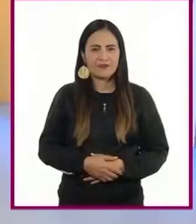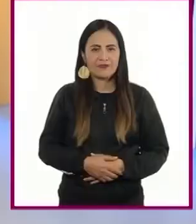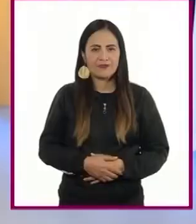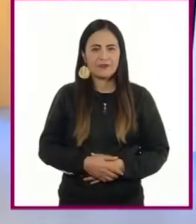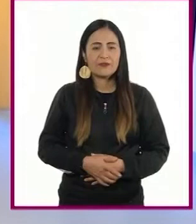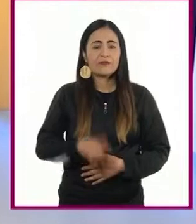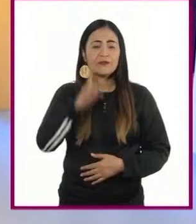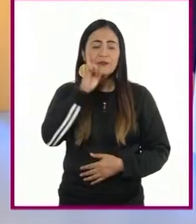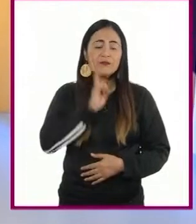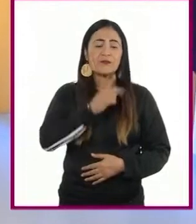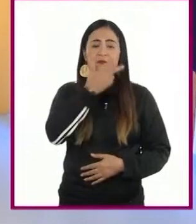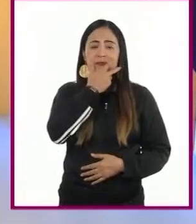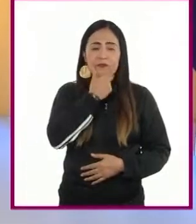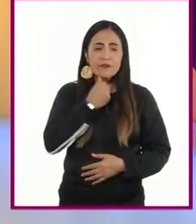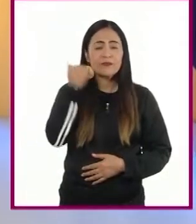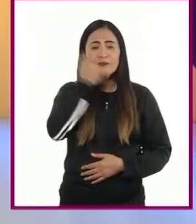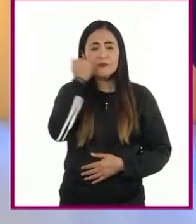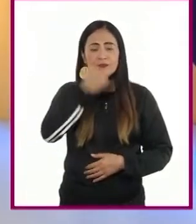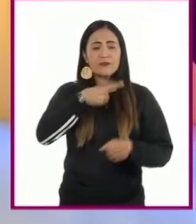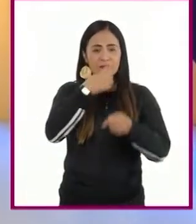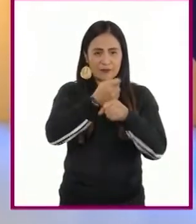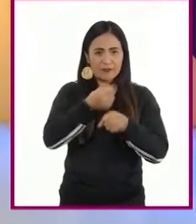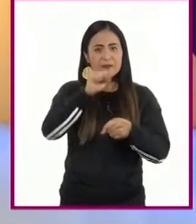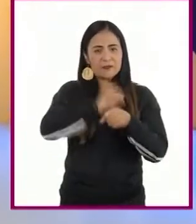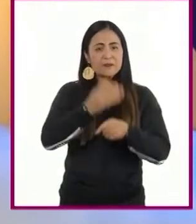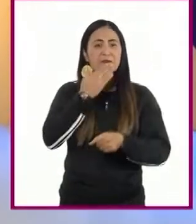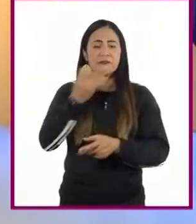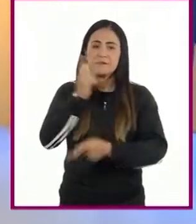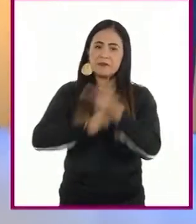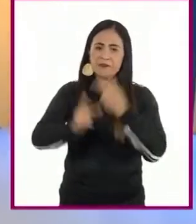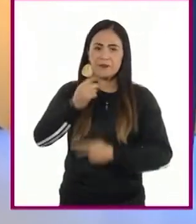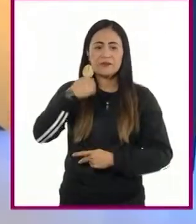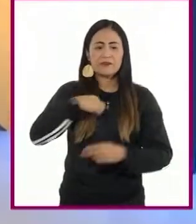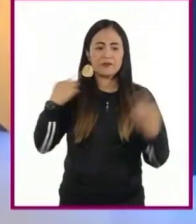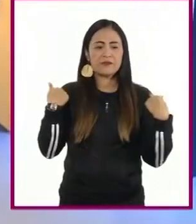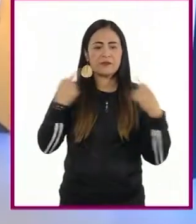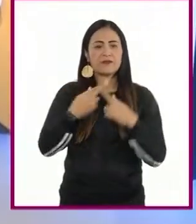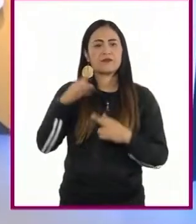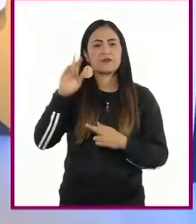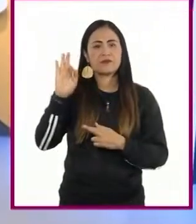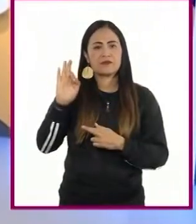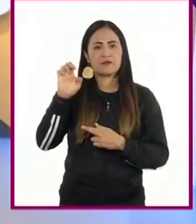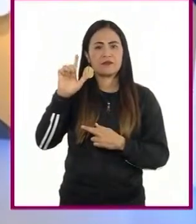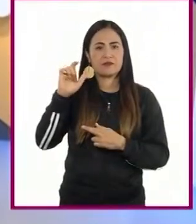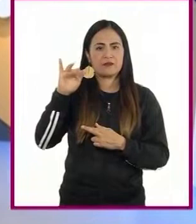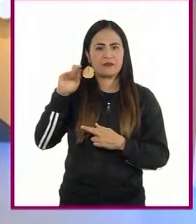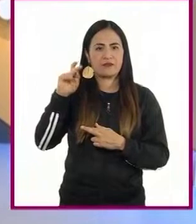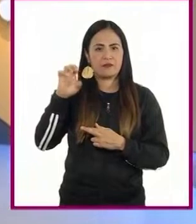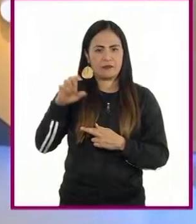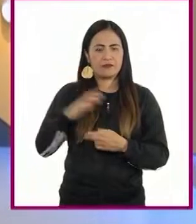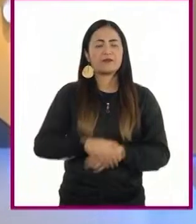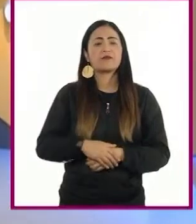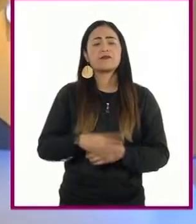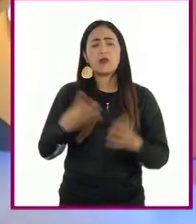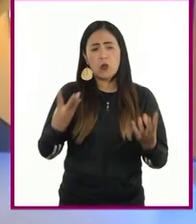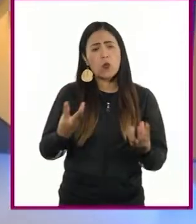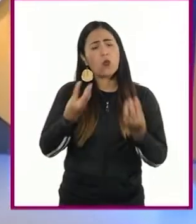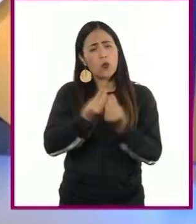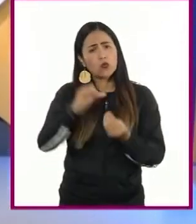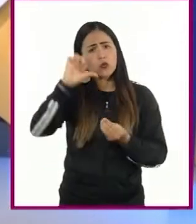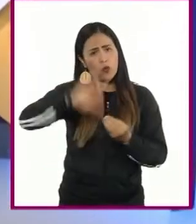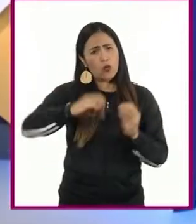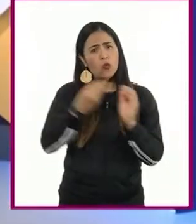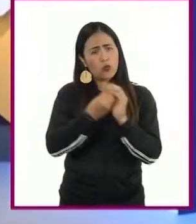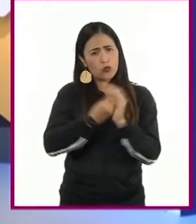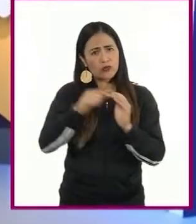Bienvenidas y bienvenidos estudiantes de primero de secundaria. Soy el profesor Felipe de Jesús Matías Torres y estaré con ustedes en esta sesión